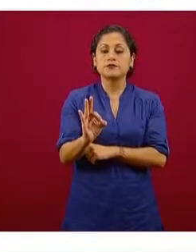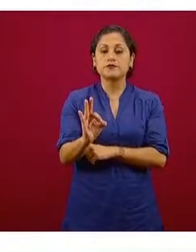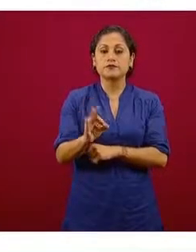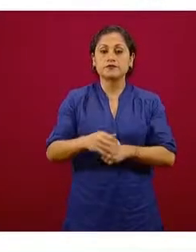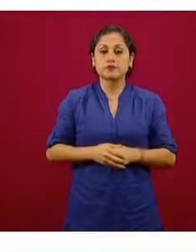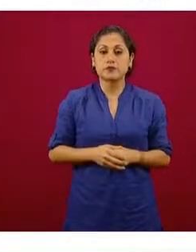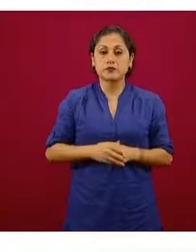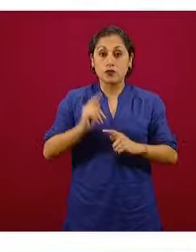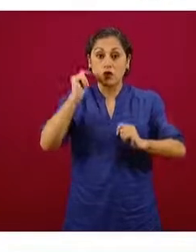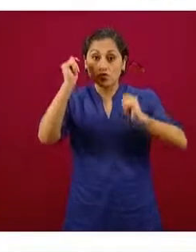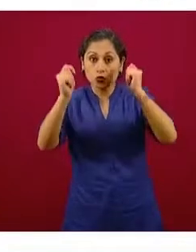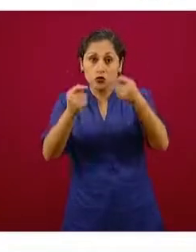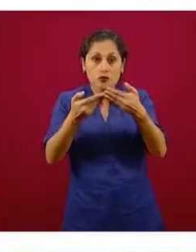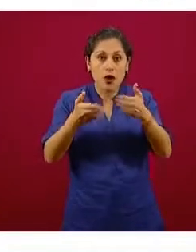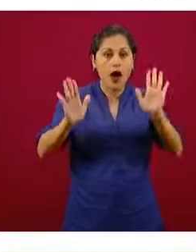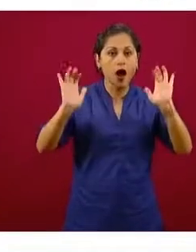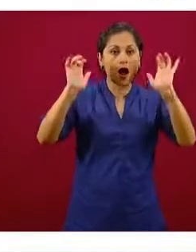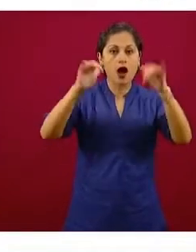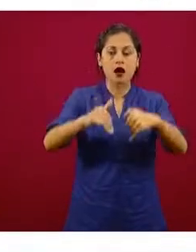del turismo, sino para